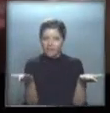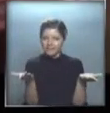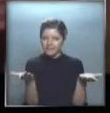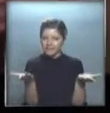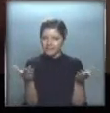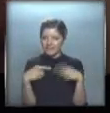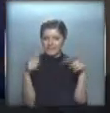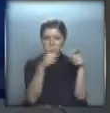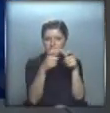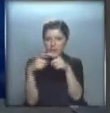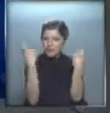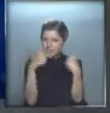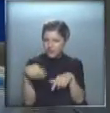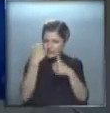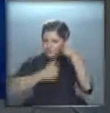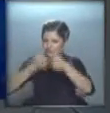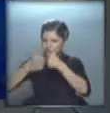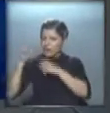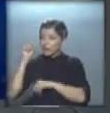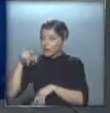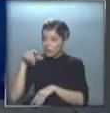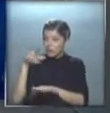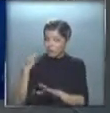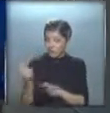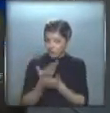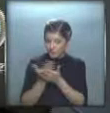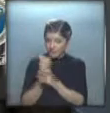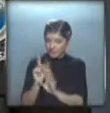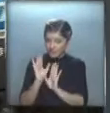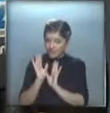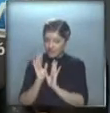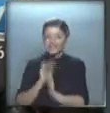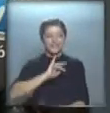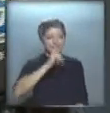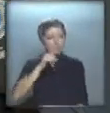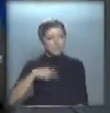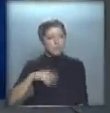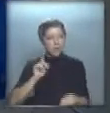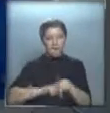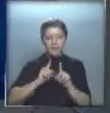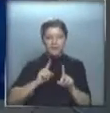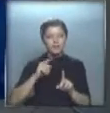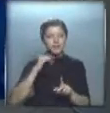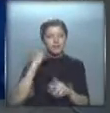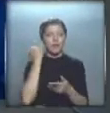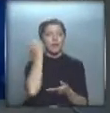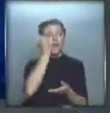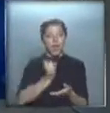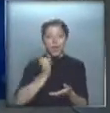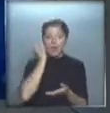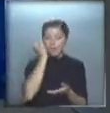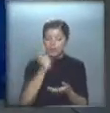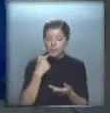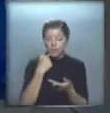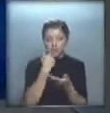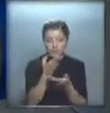de nominaciones a su última producción. Sí, porque yo me iba enterando mientras las iba anunciando, porque